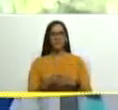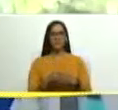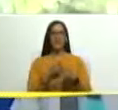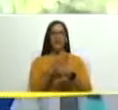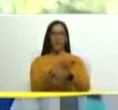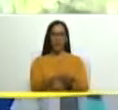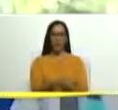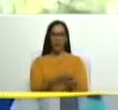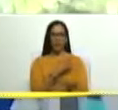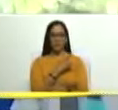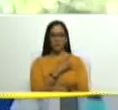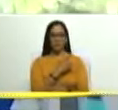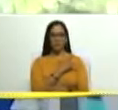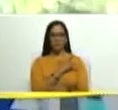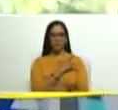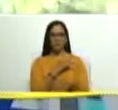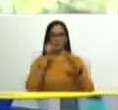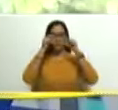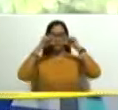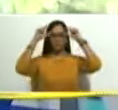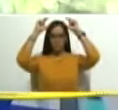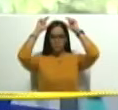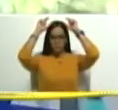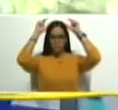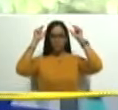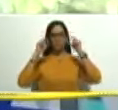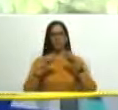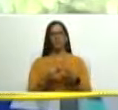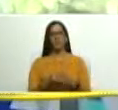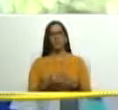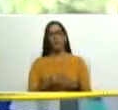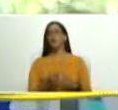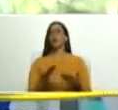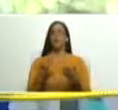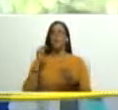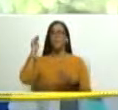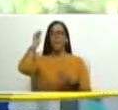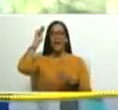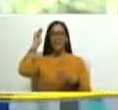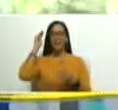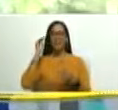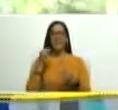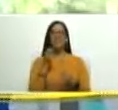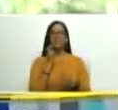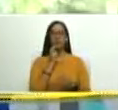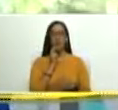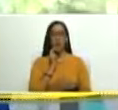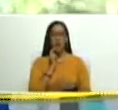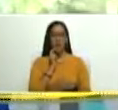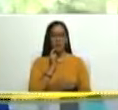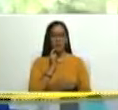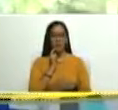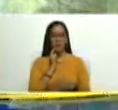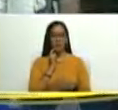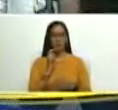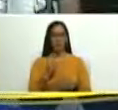graduado de la Universidad Simón Rodríguez, con maestría en chocolate.